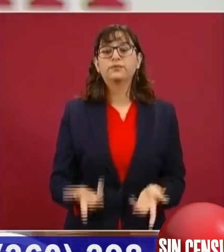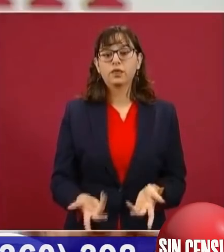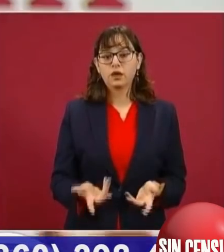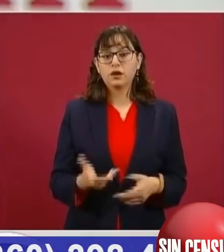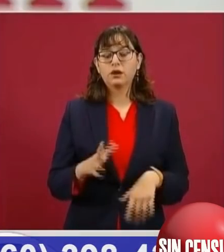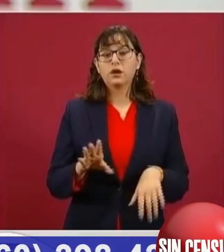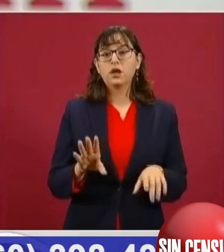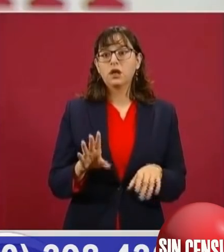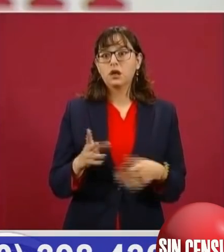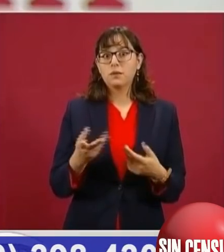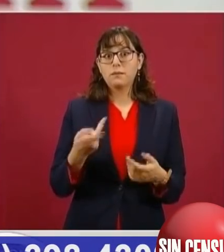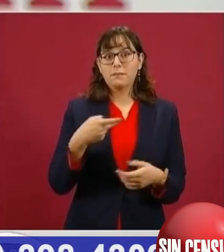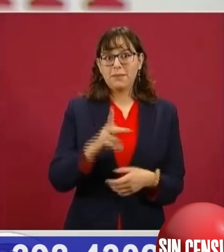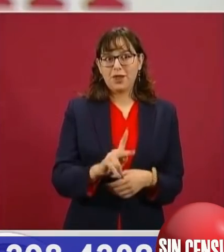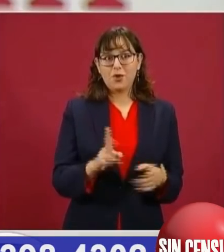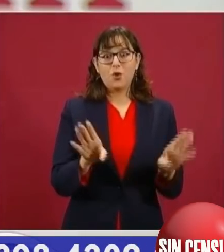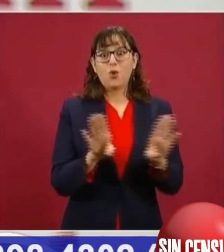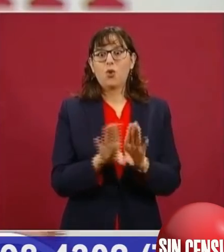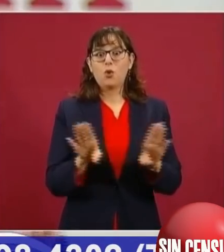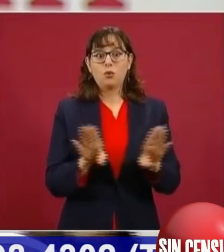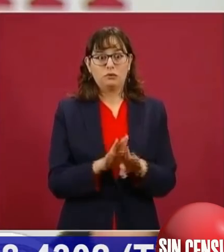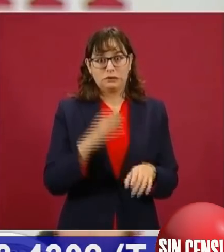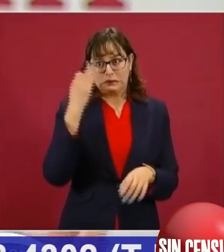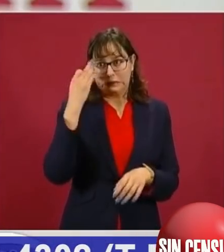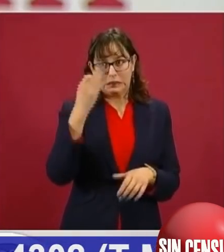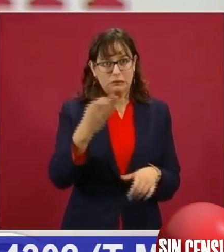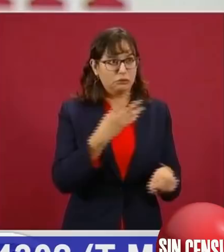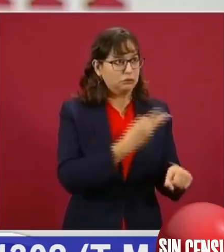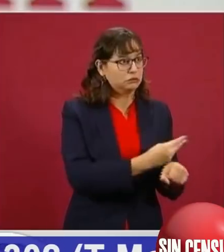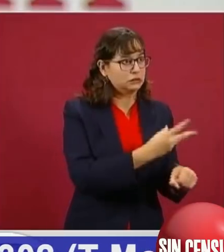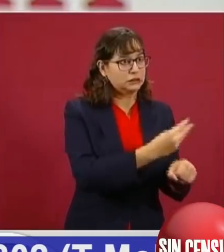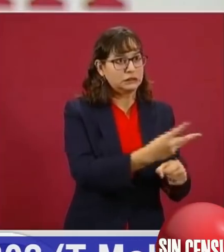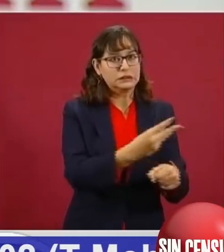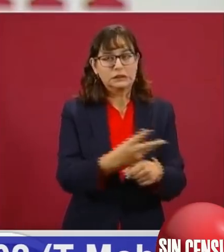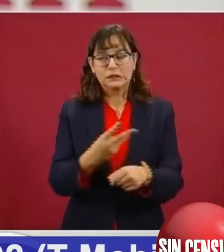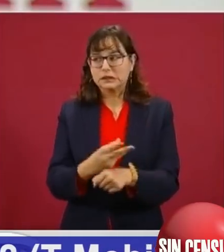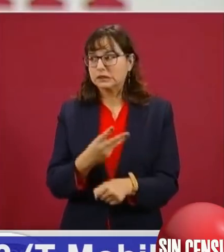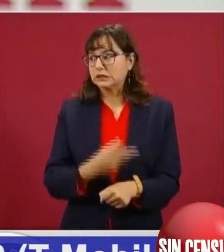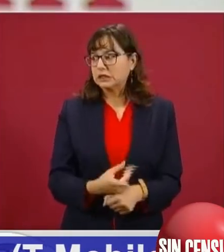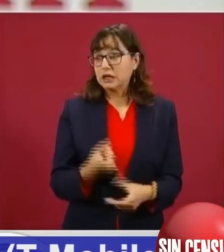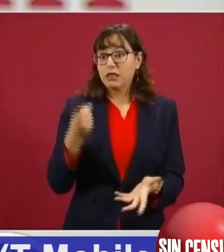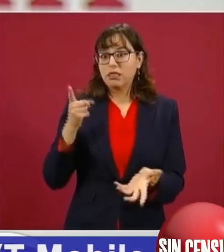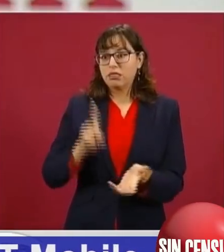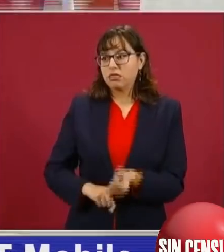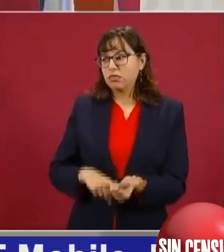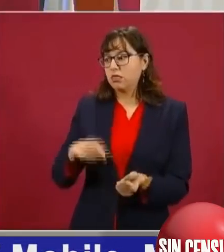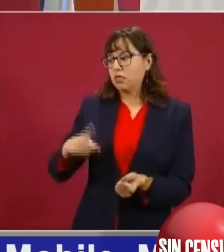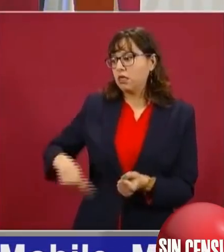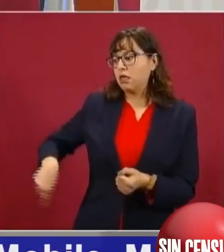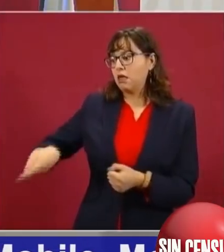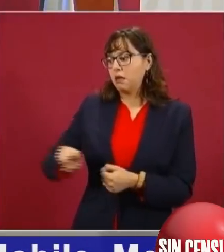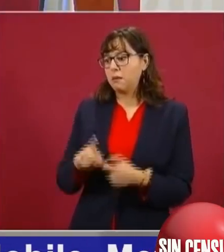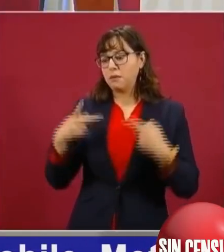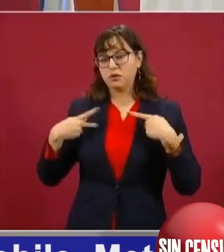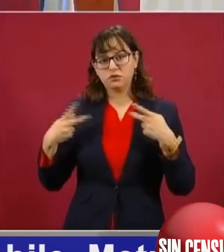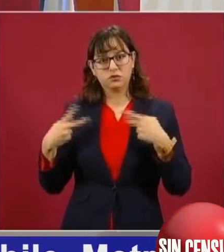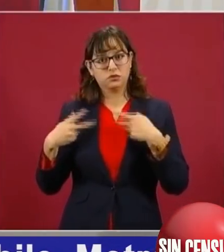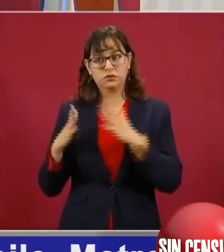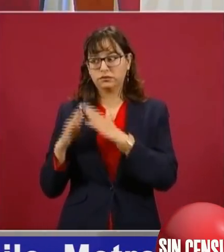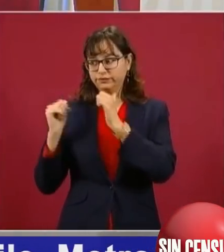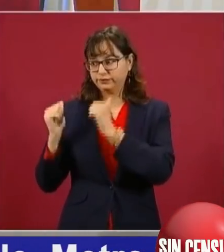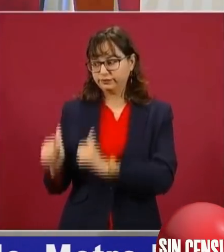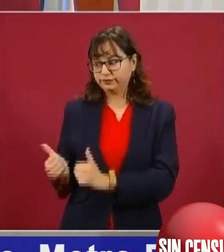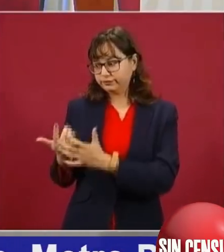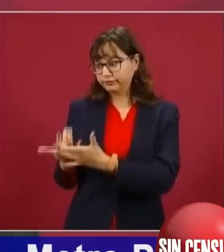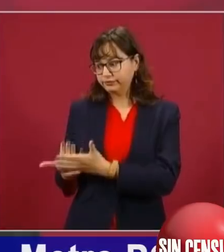con las medidas de mitigación comunitaria, que es precisamente esta jornada de sana distancia, y por el otro, hacer la